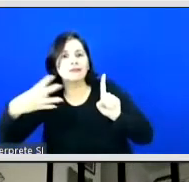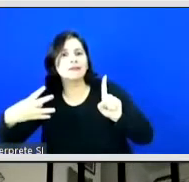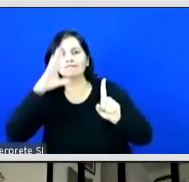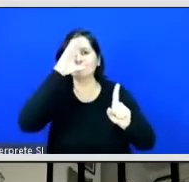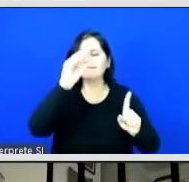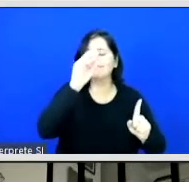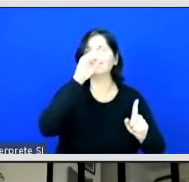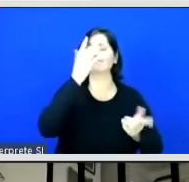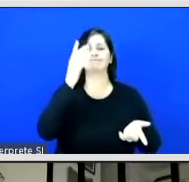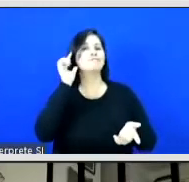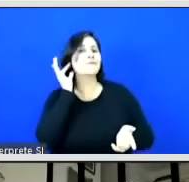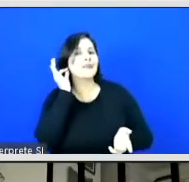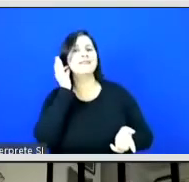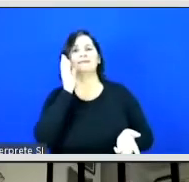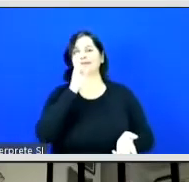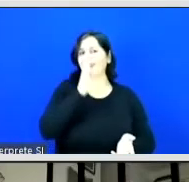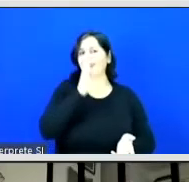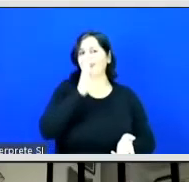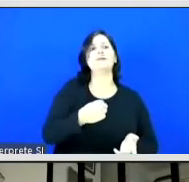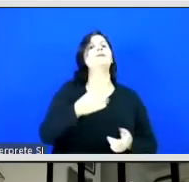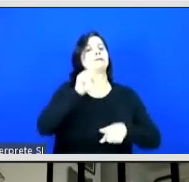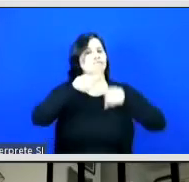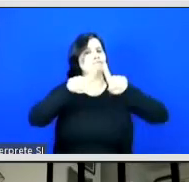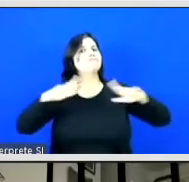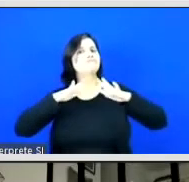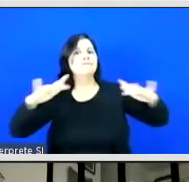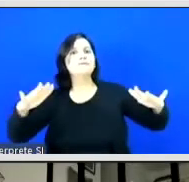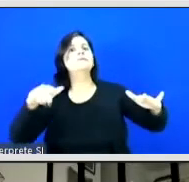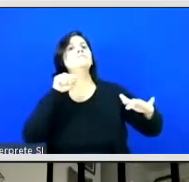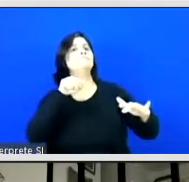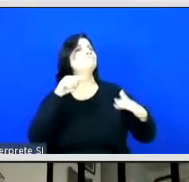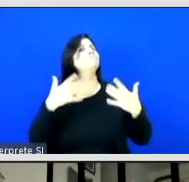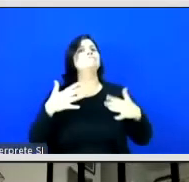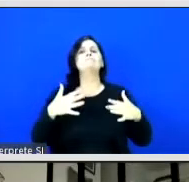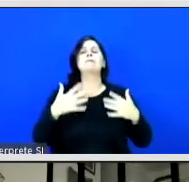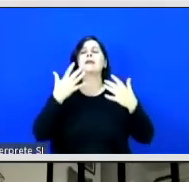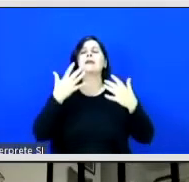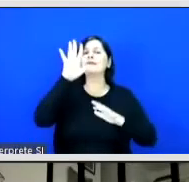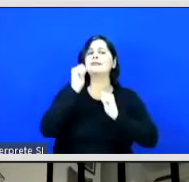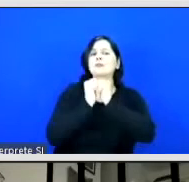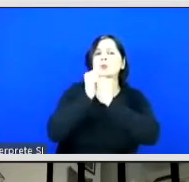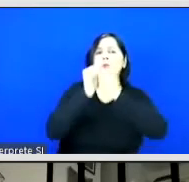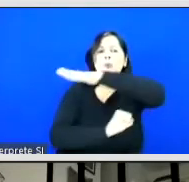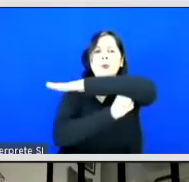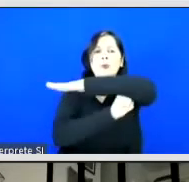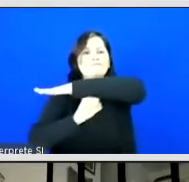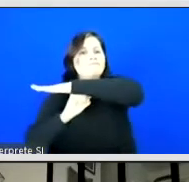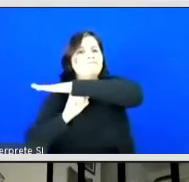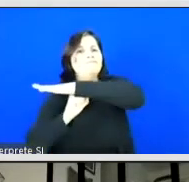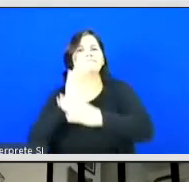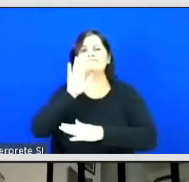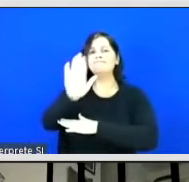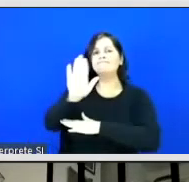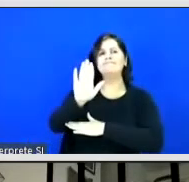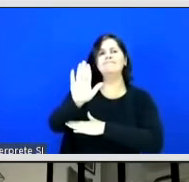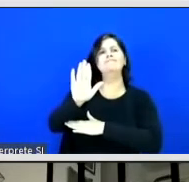y de estructural en los planes y programas de adaptación y mitigación al cambio climático.